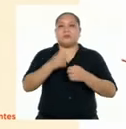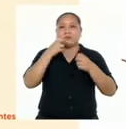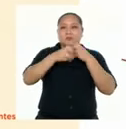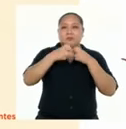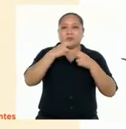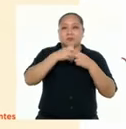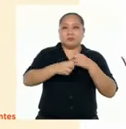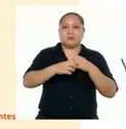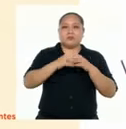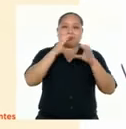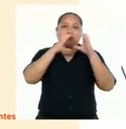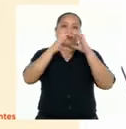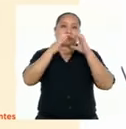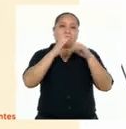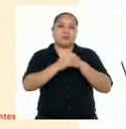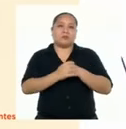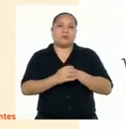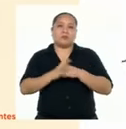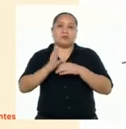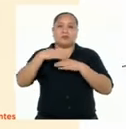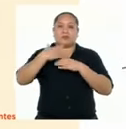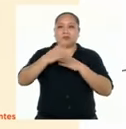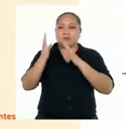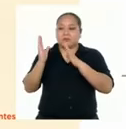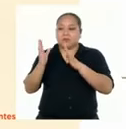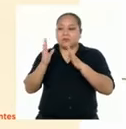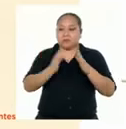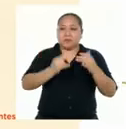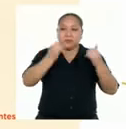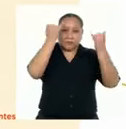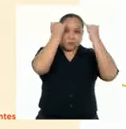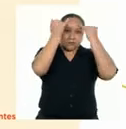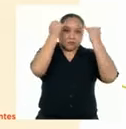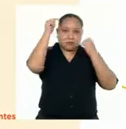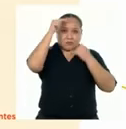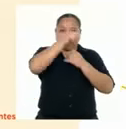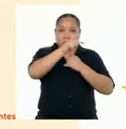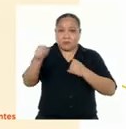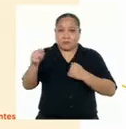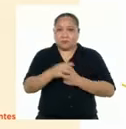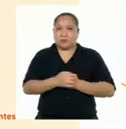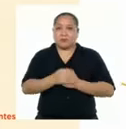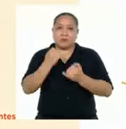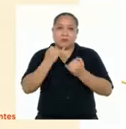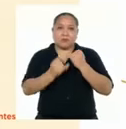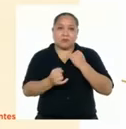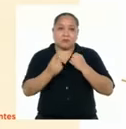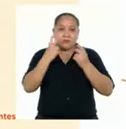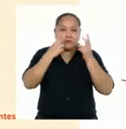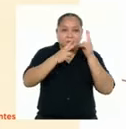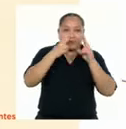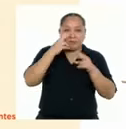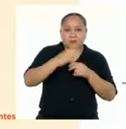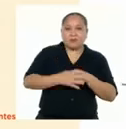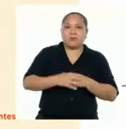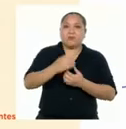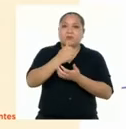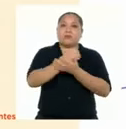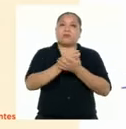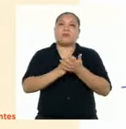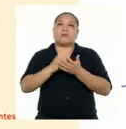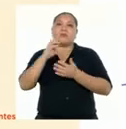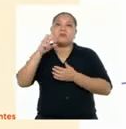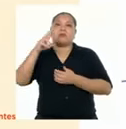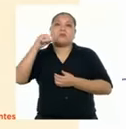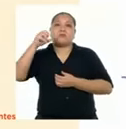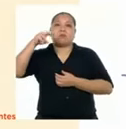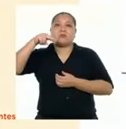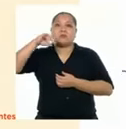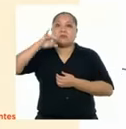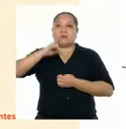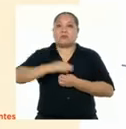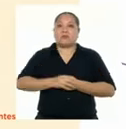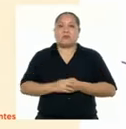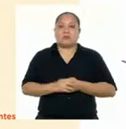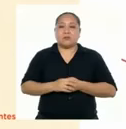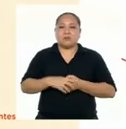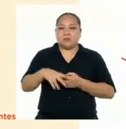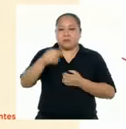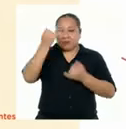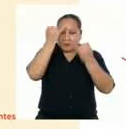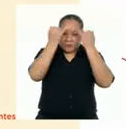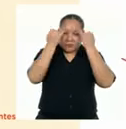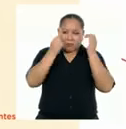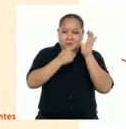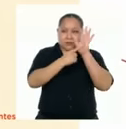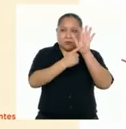y luego organizar nuestras ideas. Para esto último, debemos considerar la estructura de la crónica. Una introducción en la que se presentará